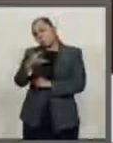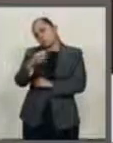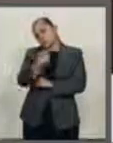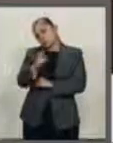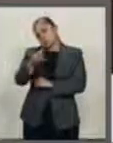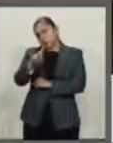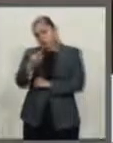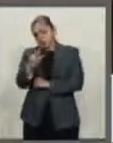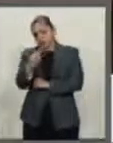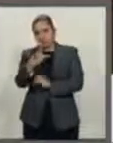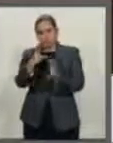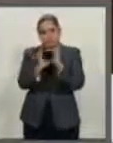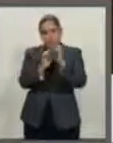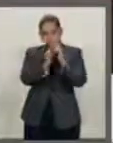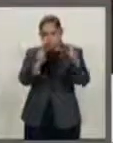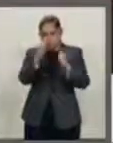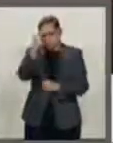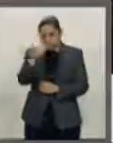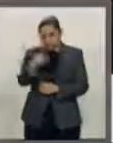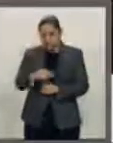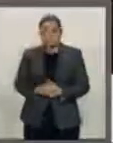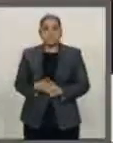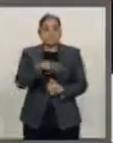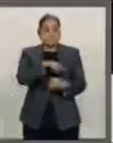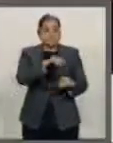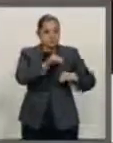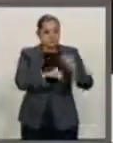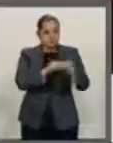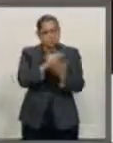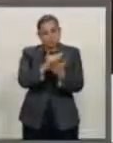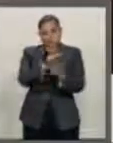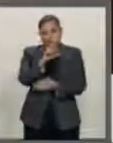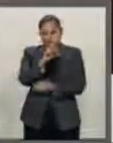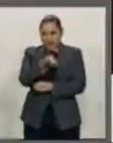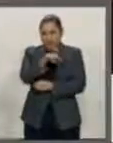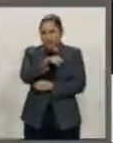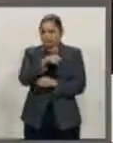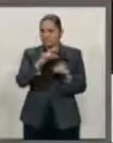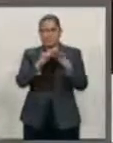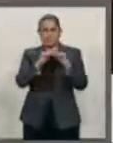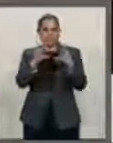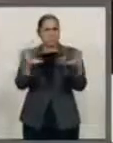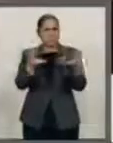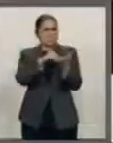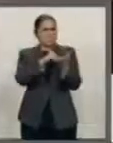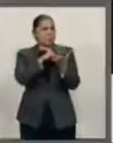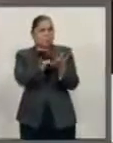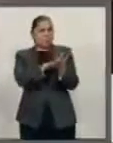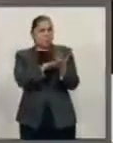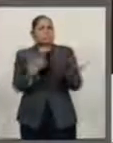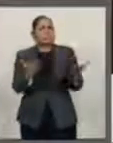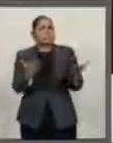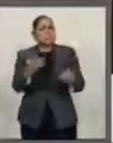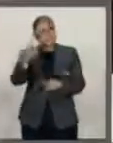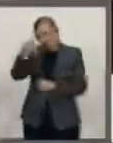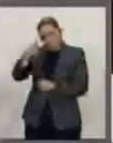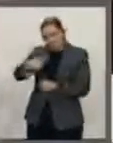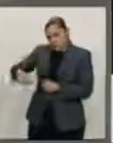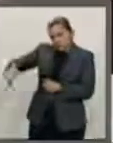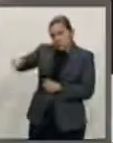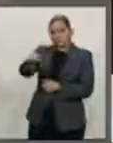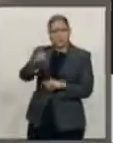Constitución Política. El dictamen claramente establece una ampliación al derecho a ocupar cargos públicos